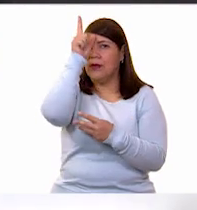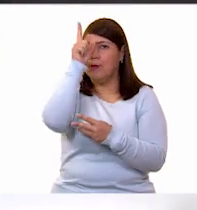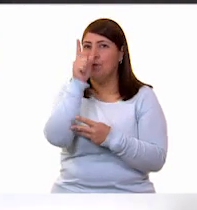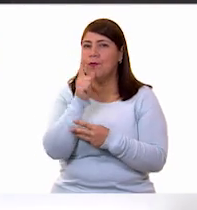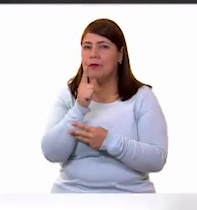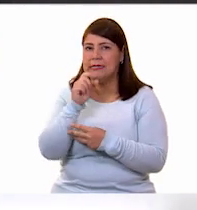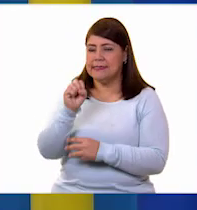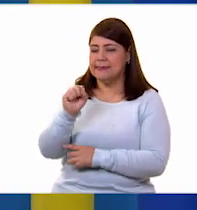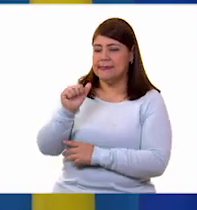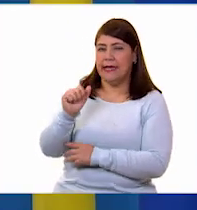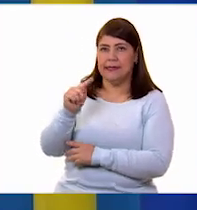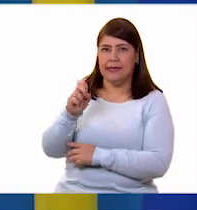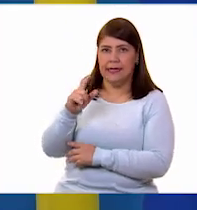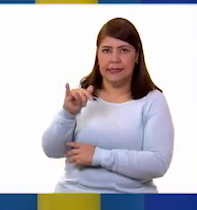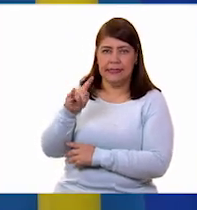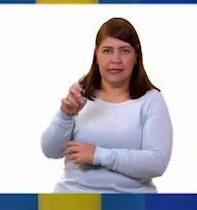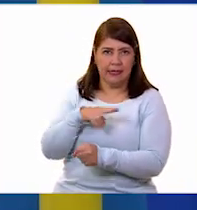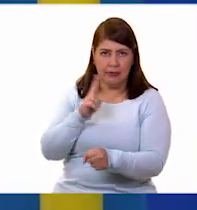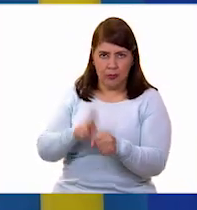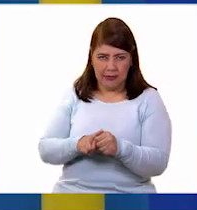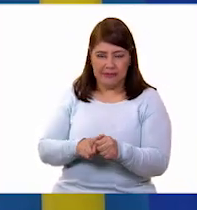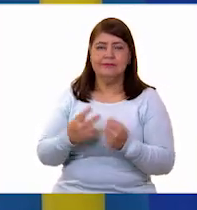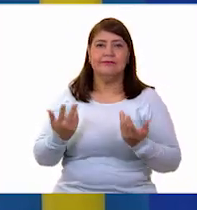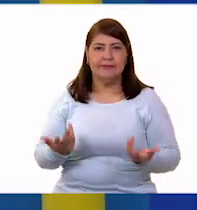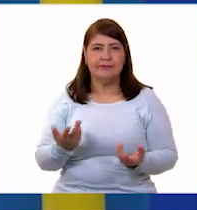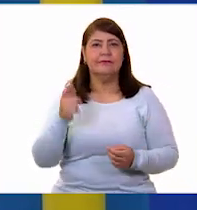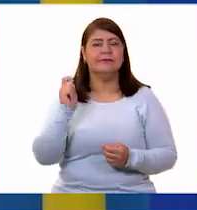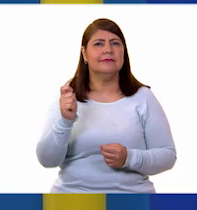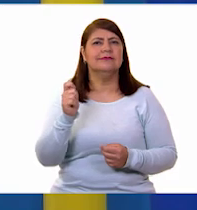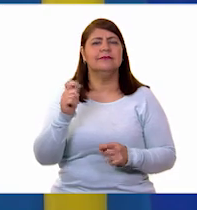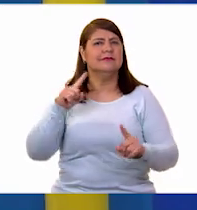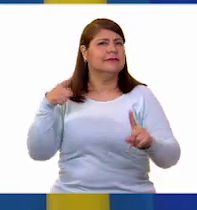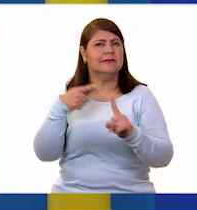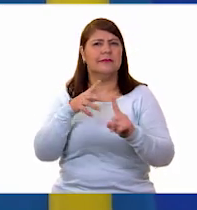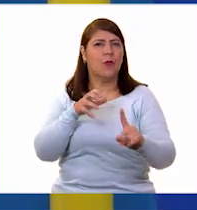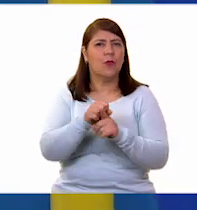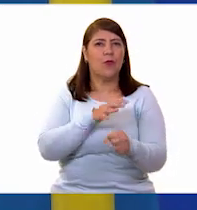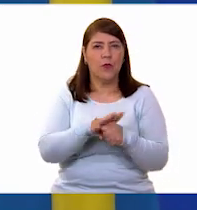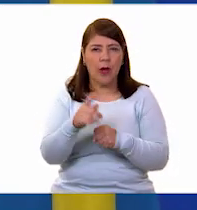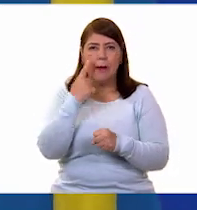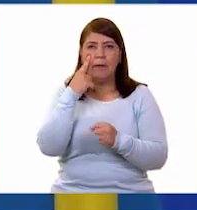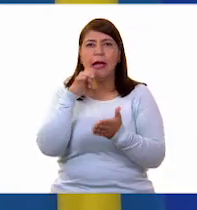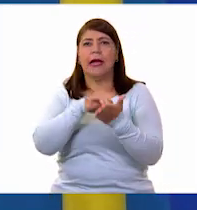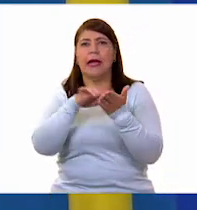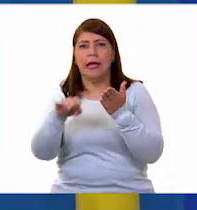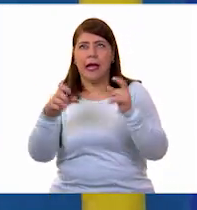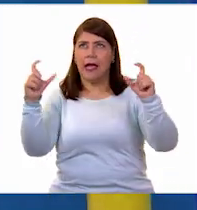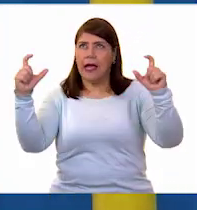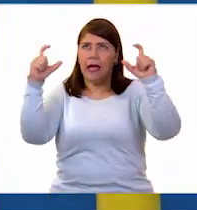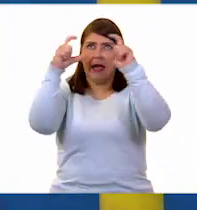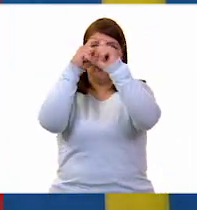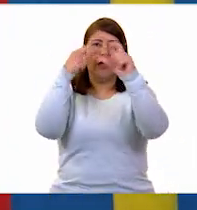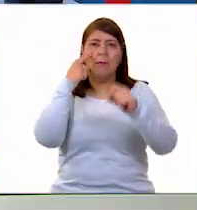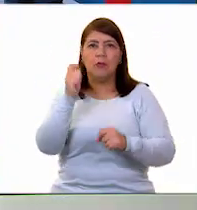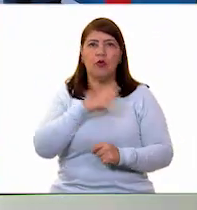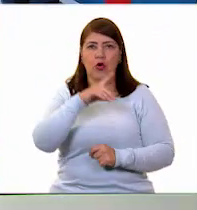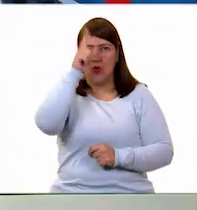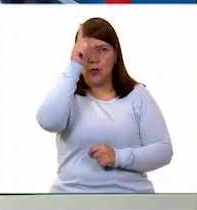la Luna. El reto consiste en ejemplificar el eclipse lunar con estos dibujos de cuerpos